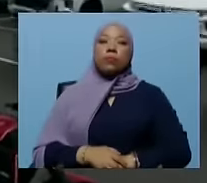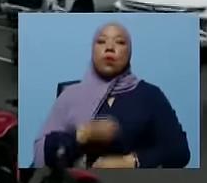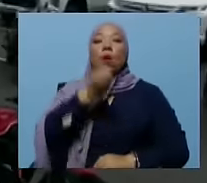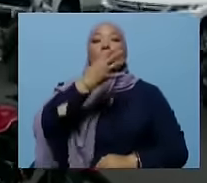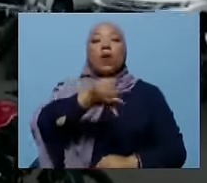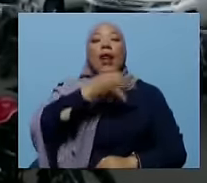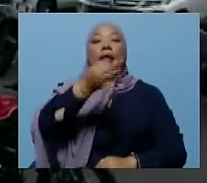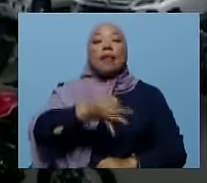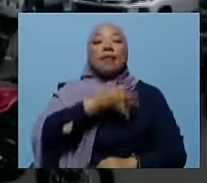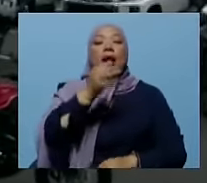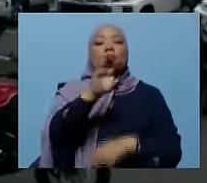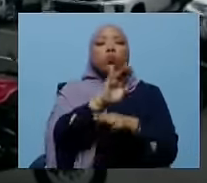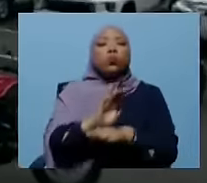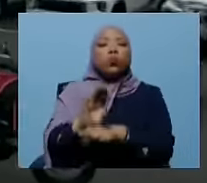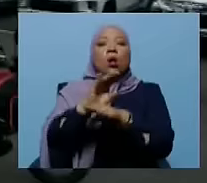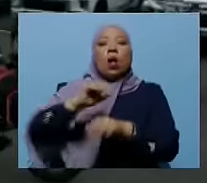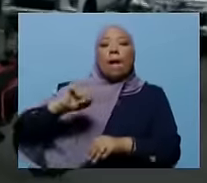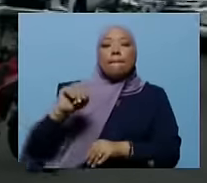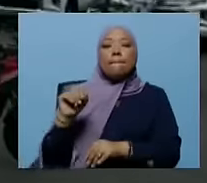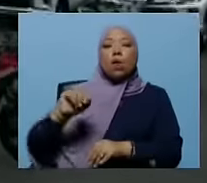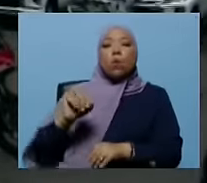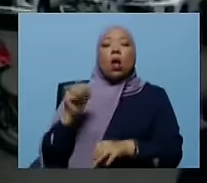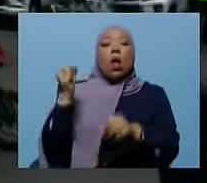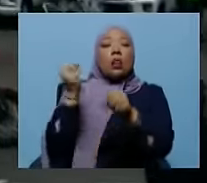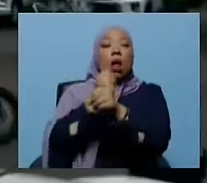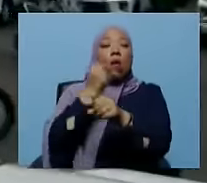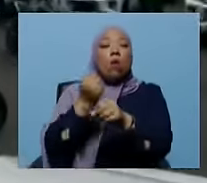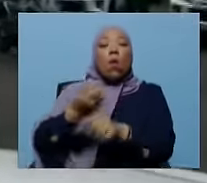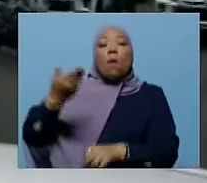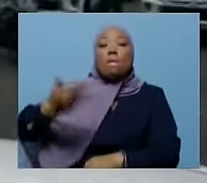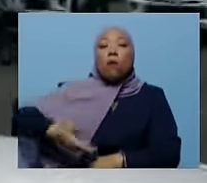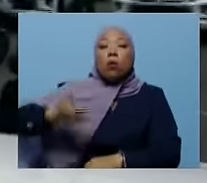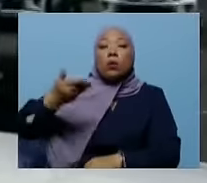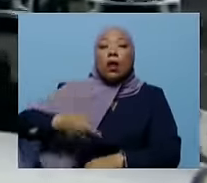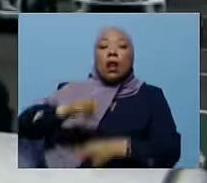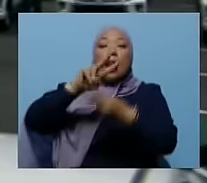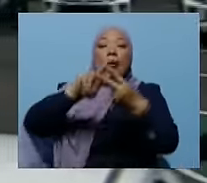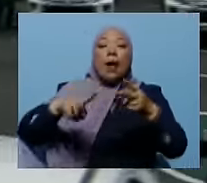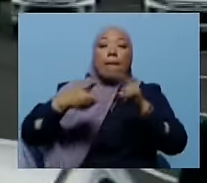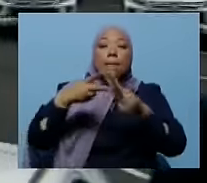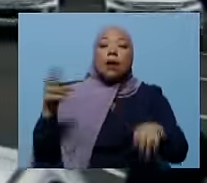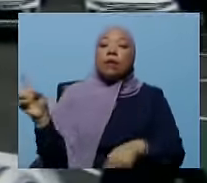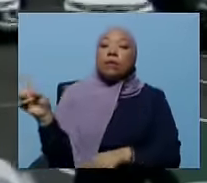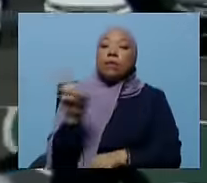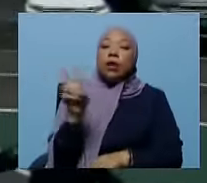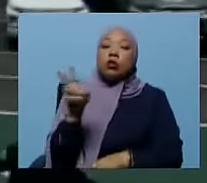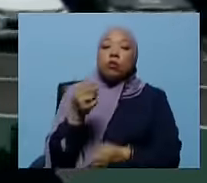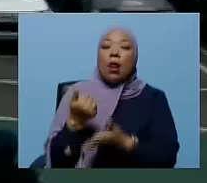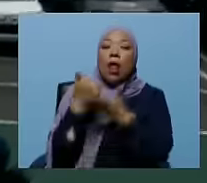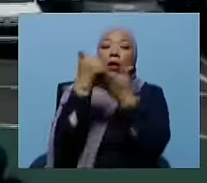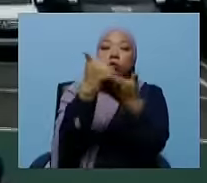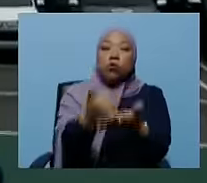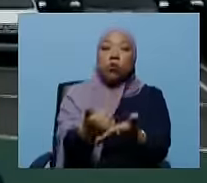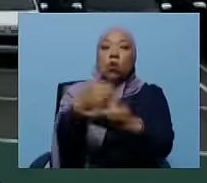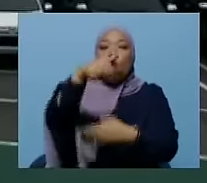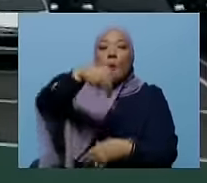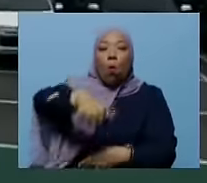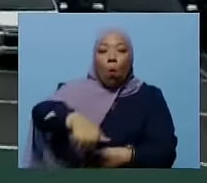protege y me los cuide en su labor sagrada de garantizarle la paz a Venezuela. Aquí estamos hoy